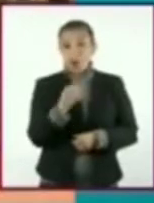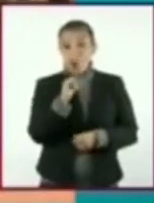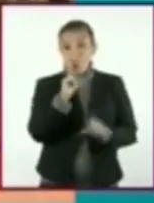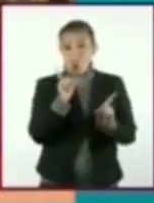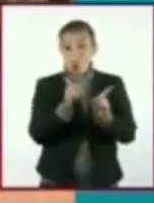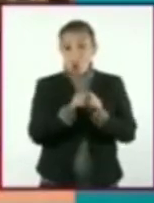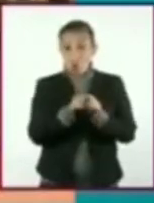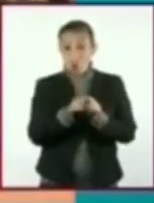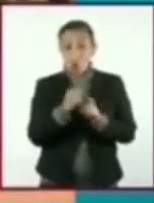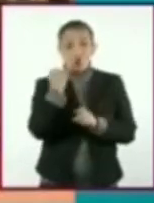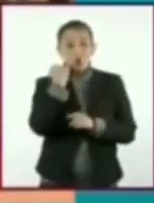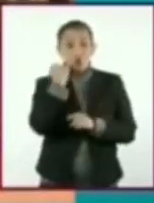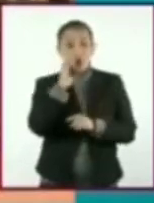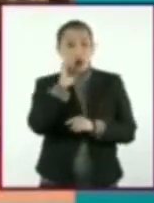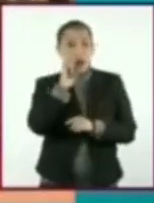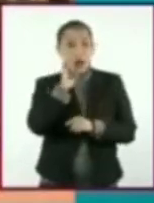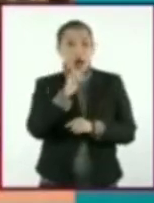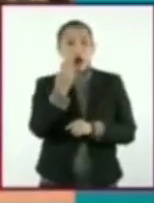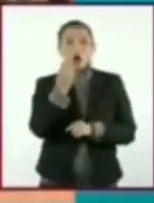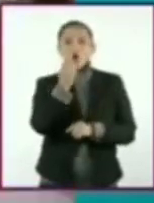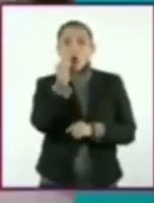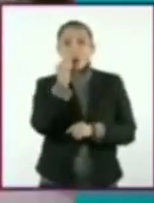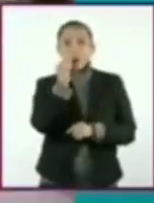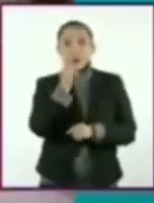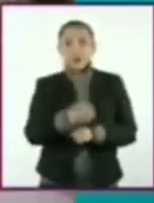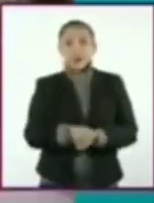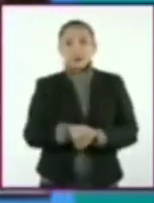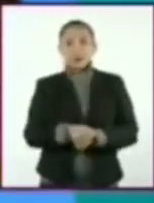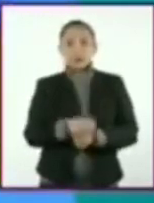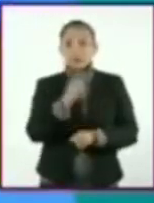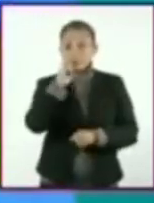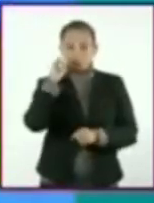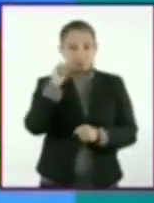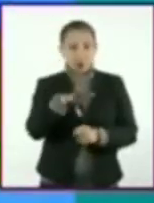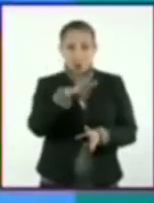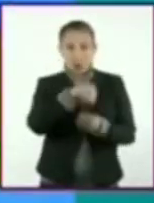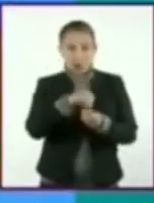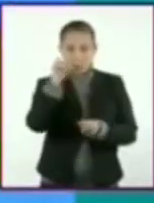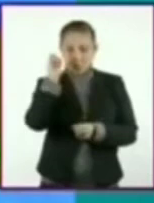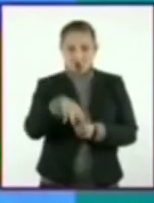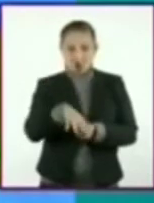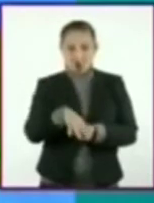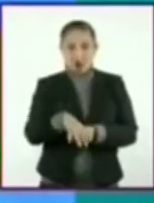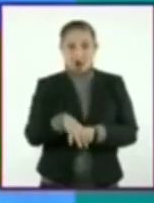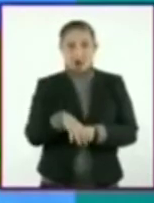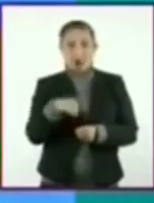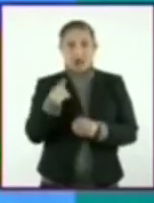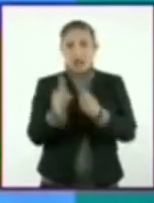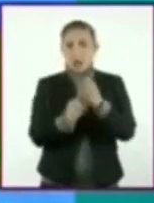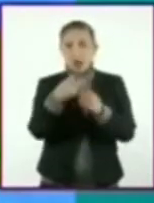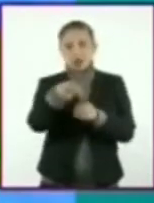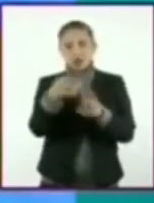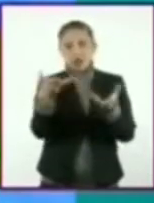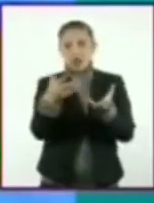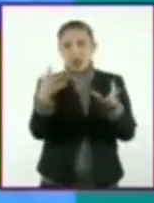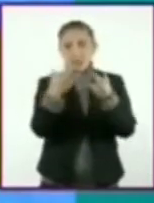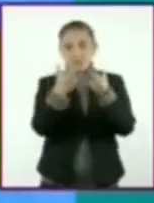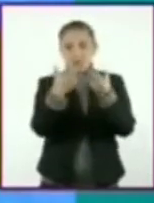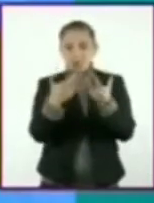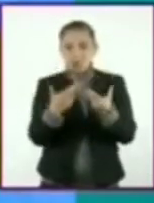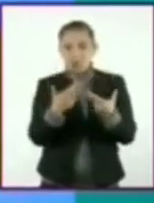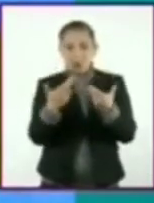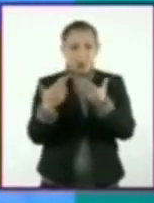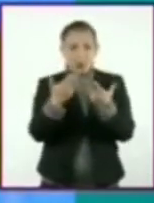naranja, unas nueces, así, entera, total. Aquí la doña licuadora se va a encargar